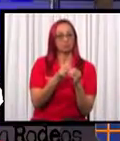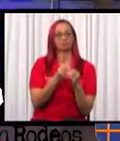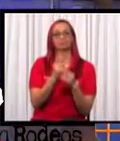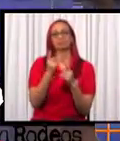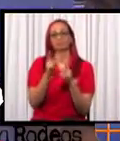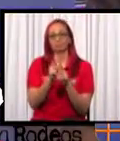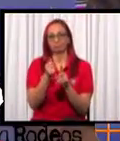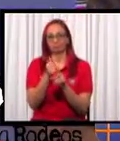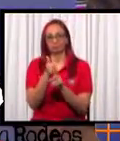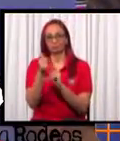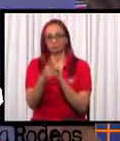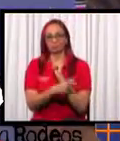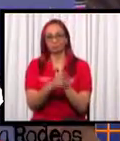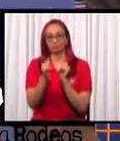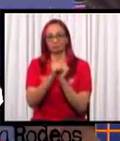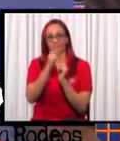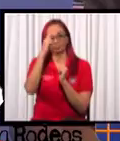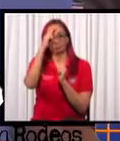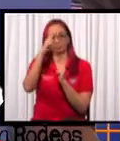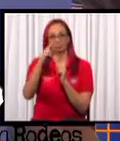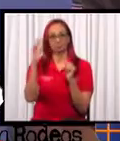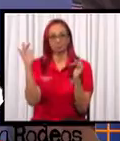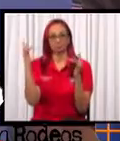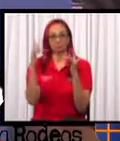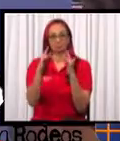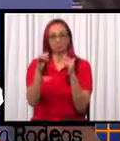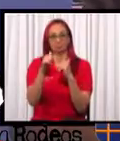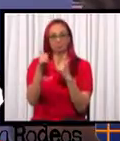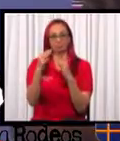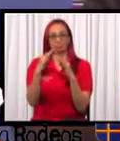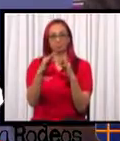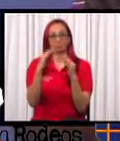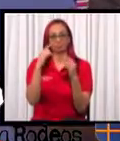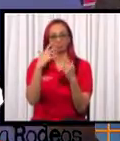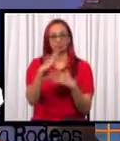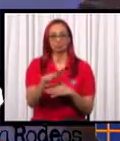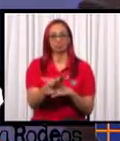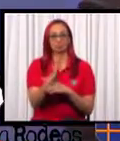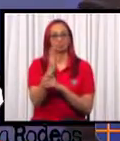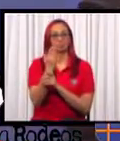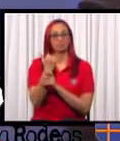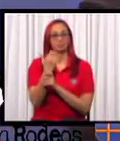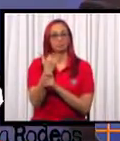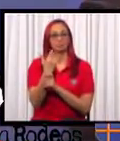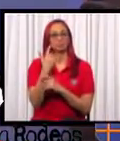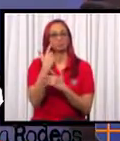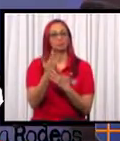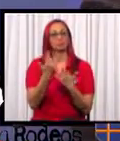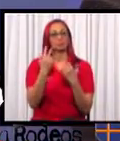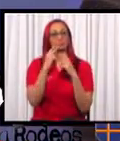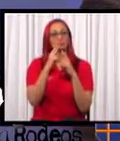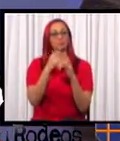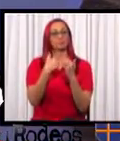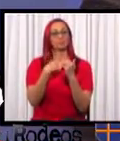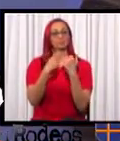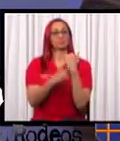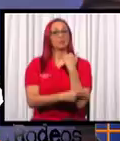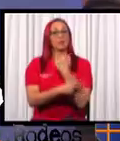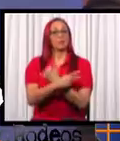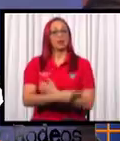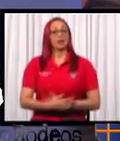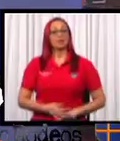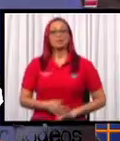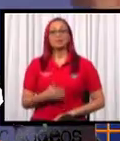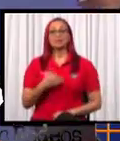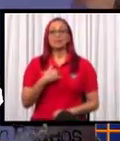países como México, que se han adherido a tratados similares. ¿Por qué? Por lo que estamos viendo. Hay países que tienen